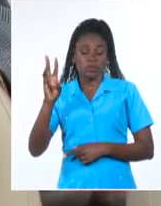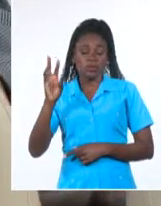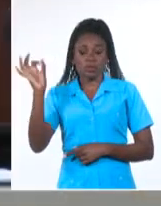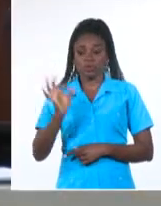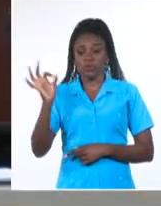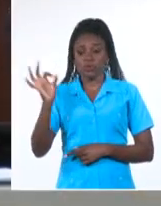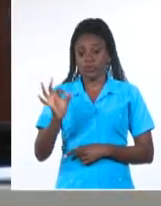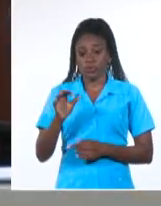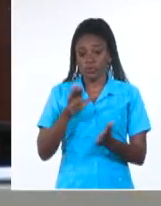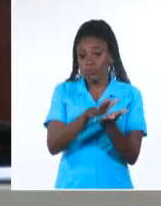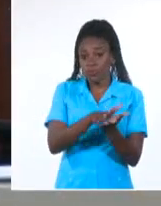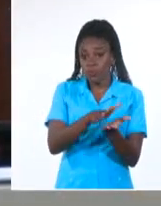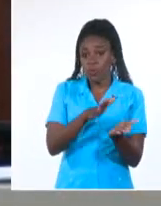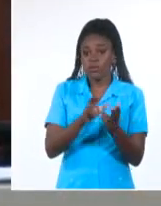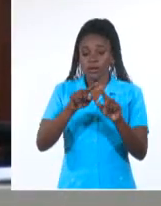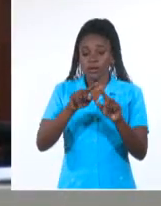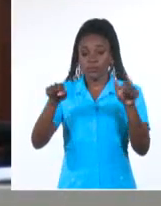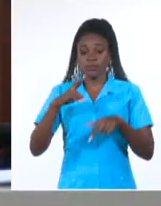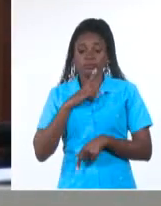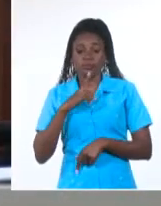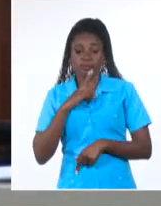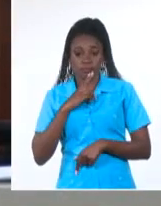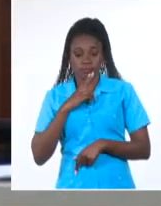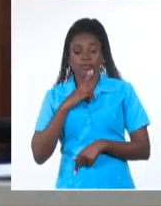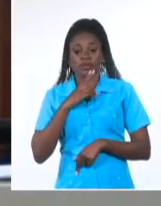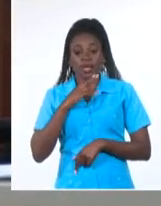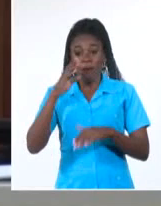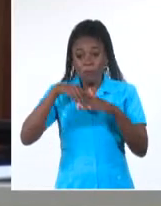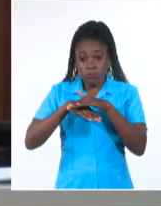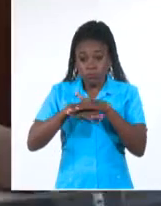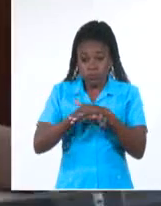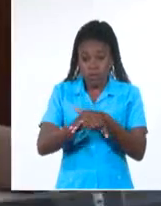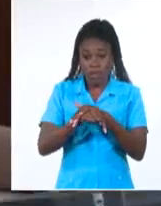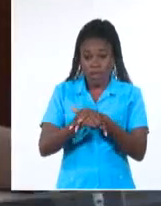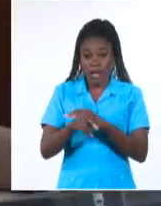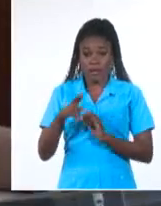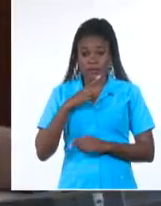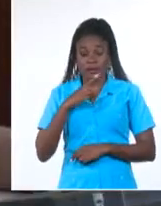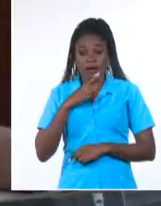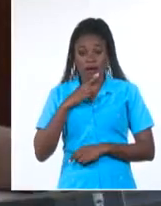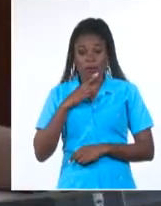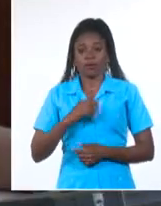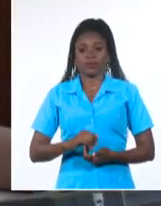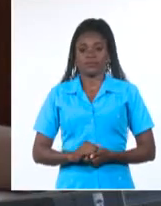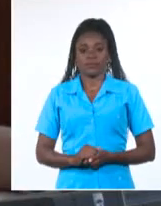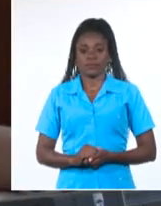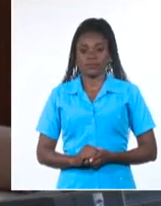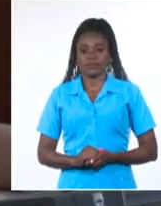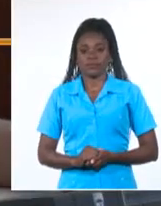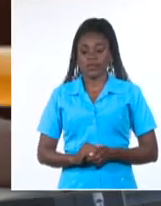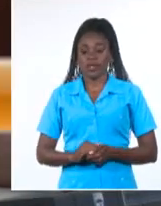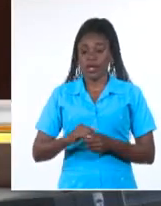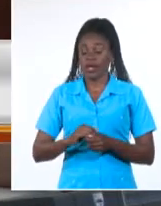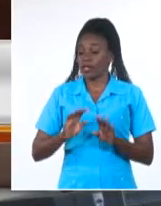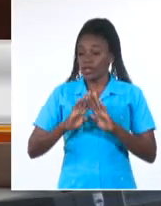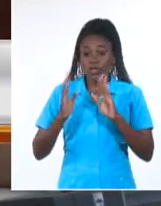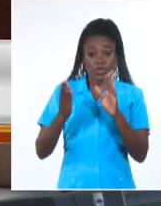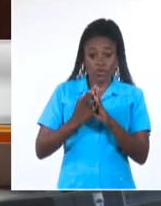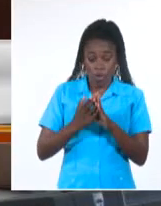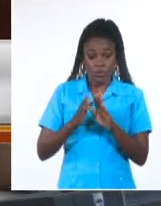de almacenamiento y 70 cuencas subterráneas están en descenso. En todas las provincias, principalmente la